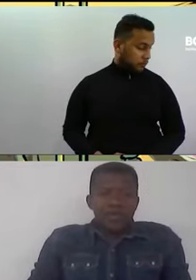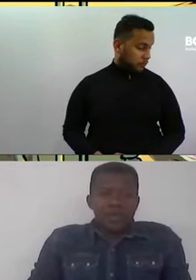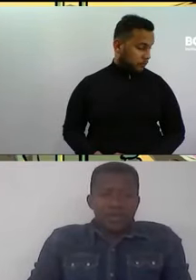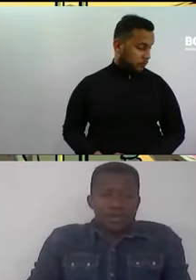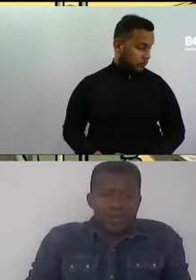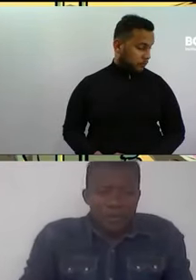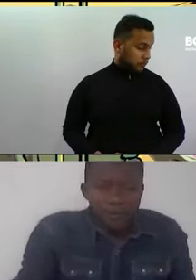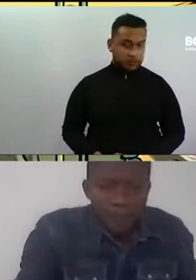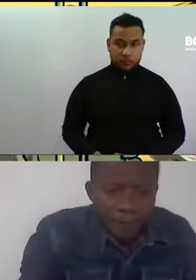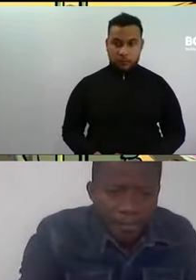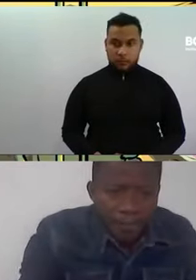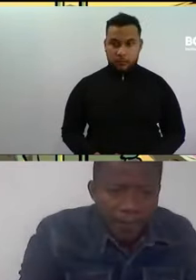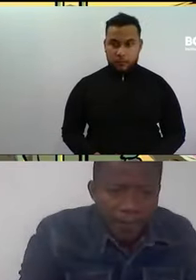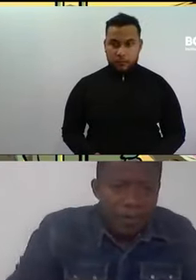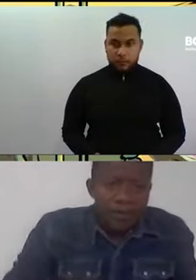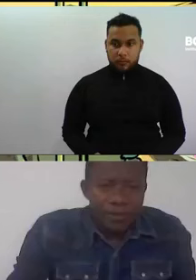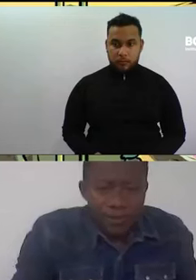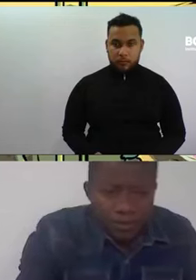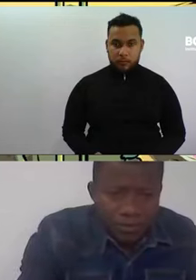El sonido.